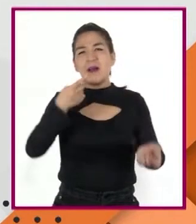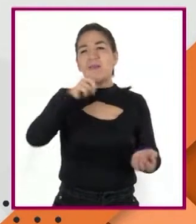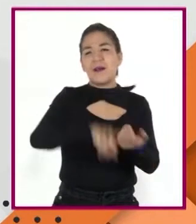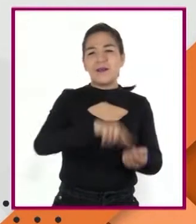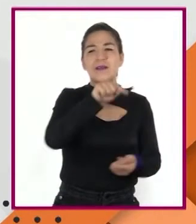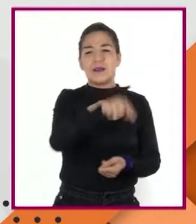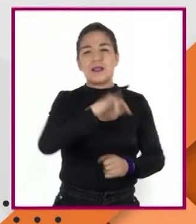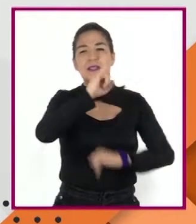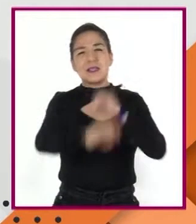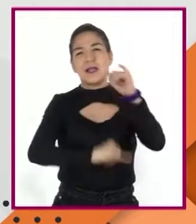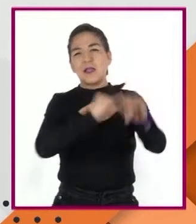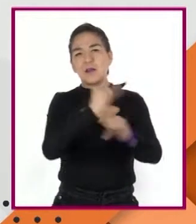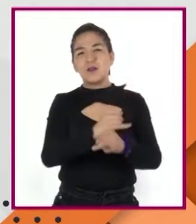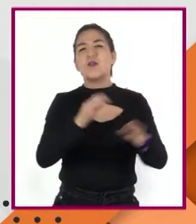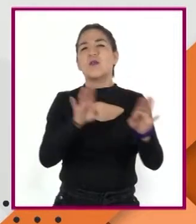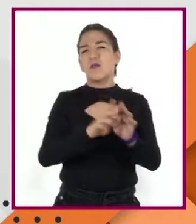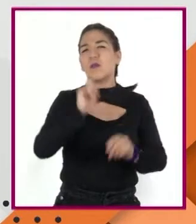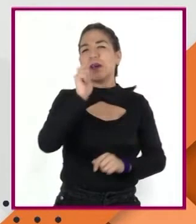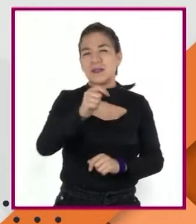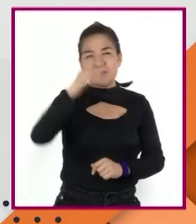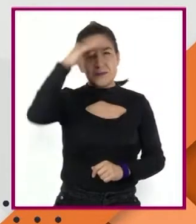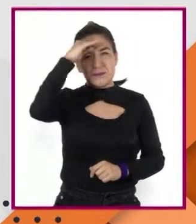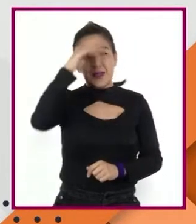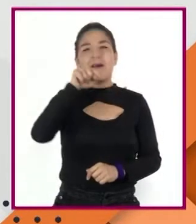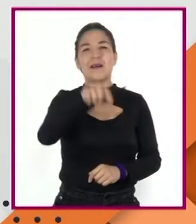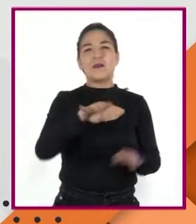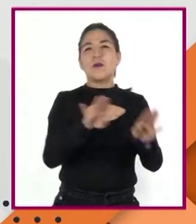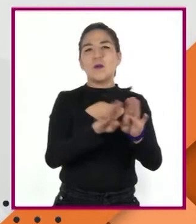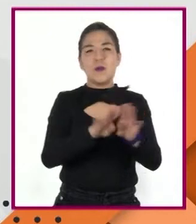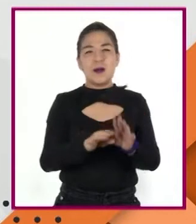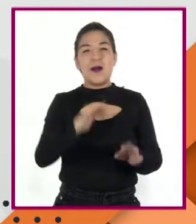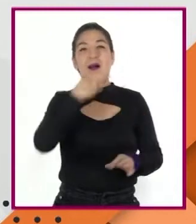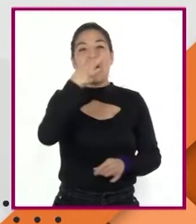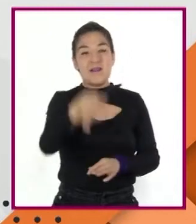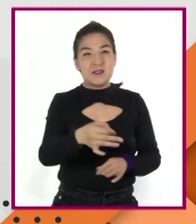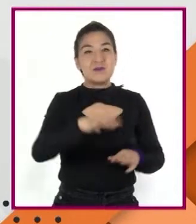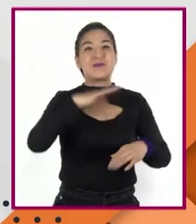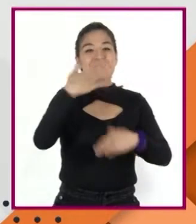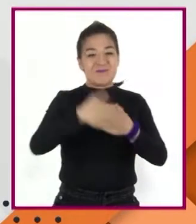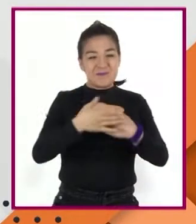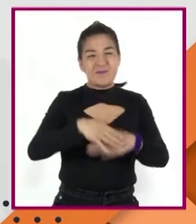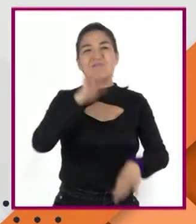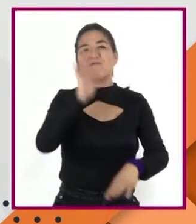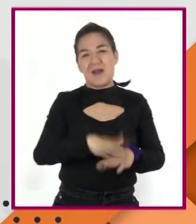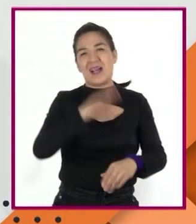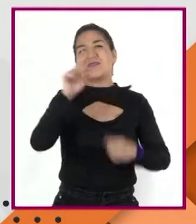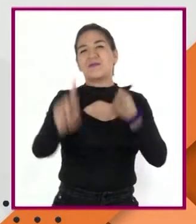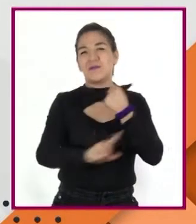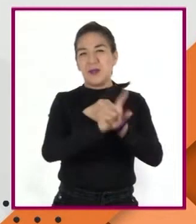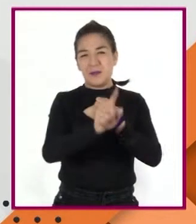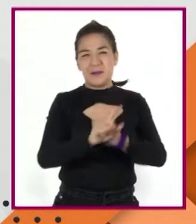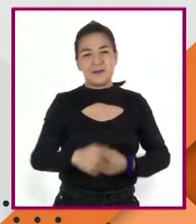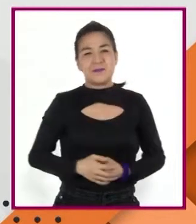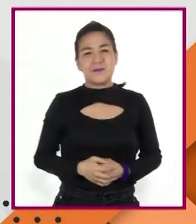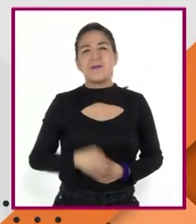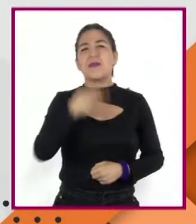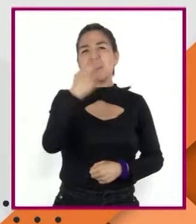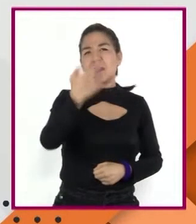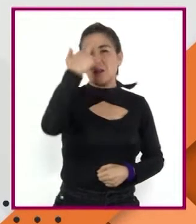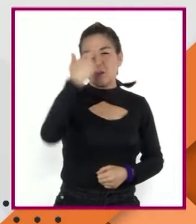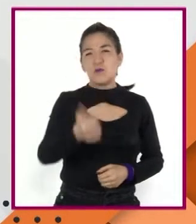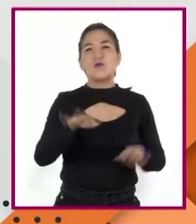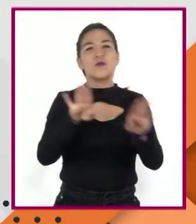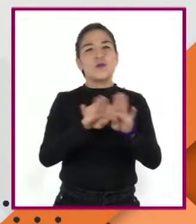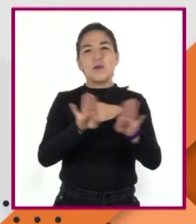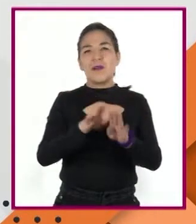internacional que tenía como propósito evitar el estallido de nuevos conflictos. Sin embargo, debido a que nunca tuvo